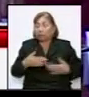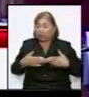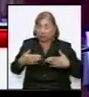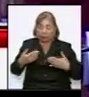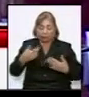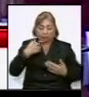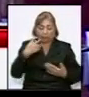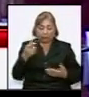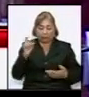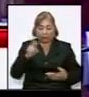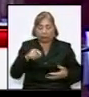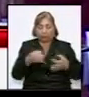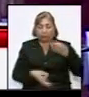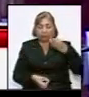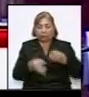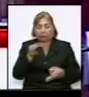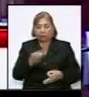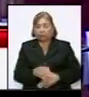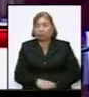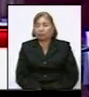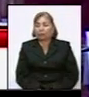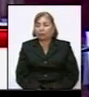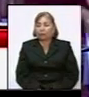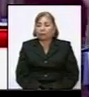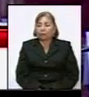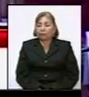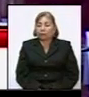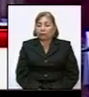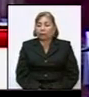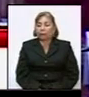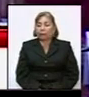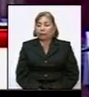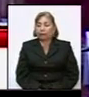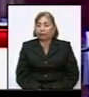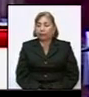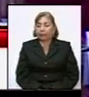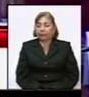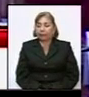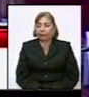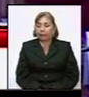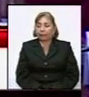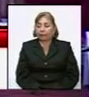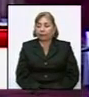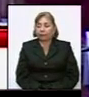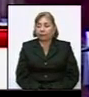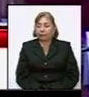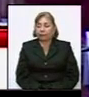ser las decisiones judiciales por despido así que espero que esté